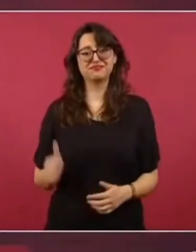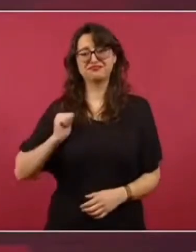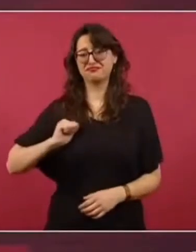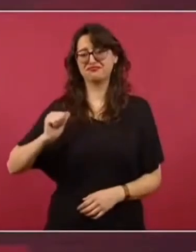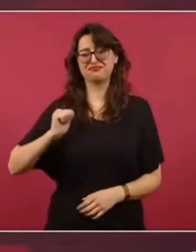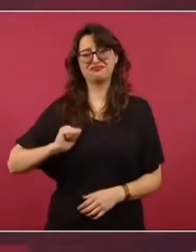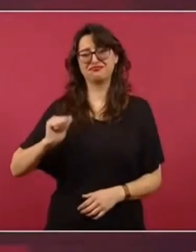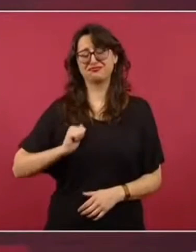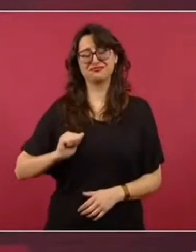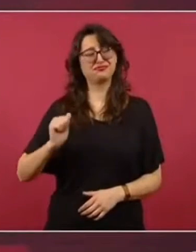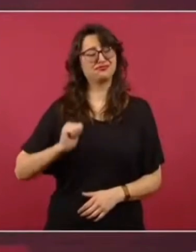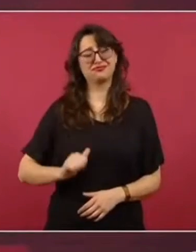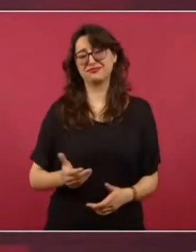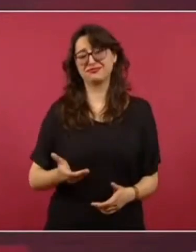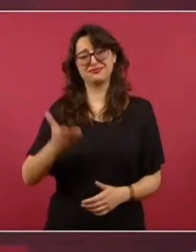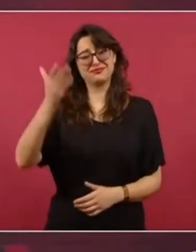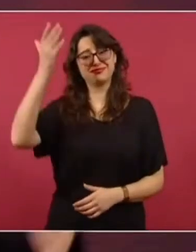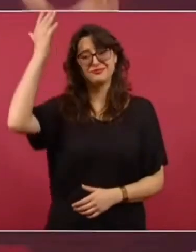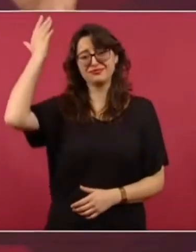anacrónica,